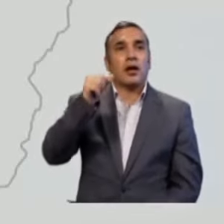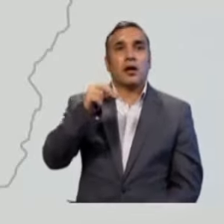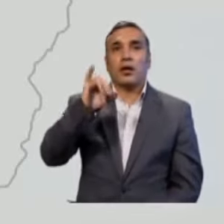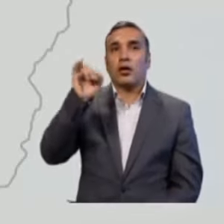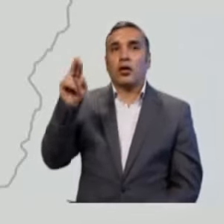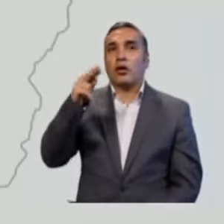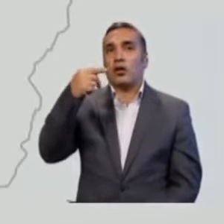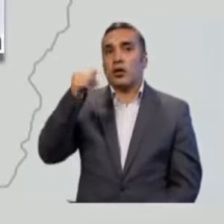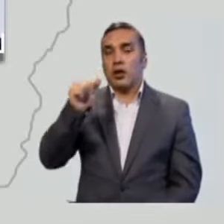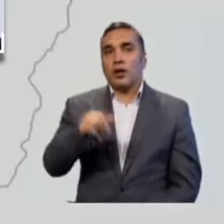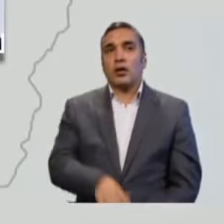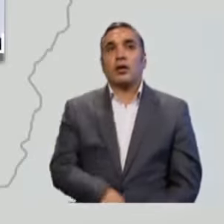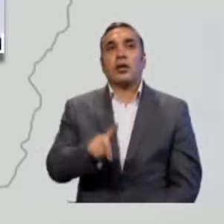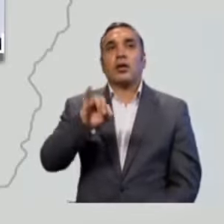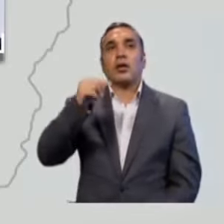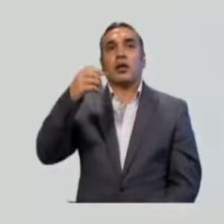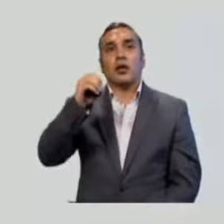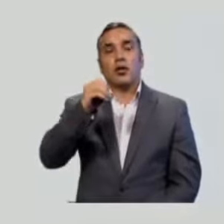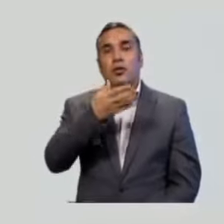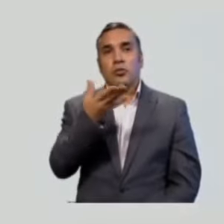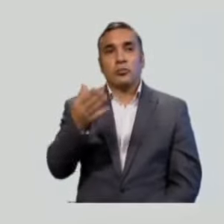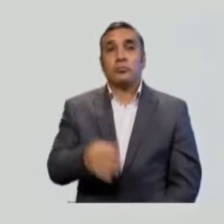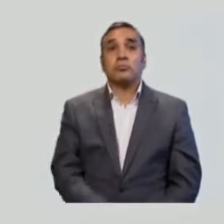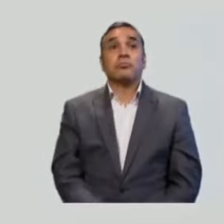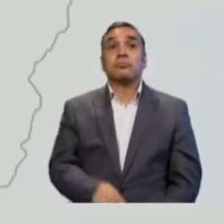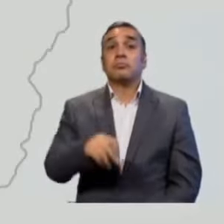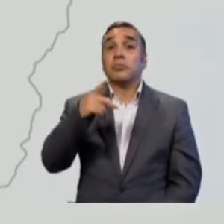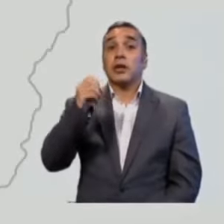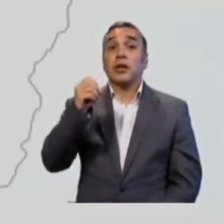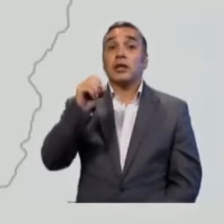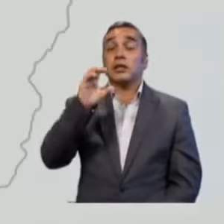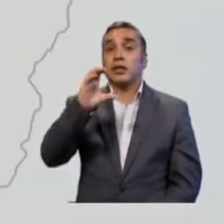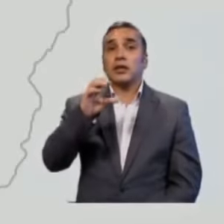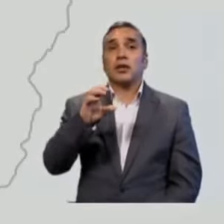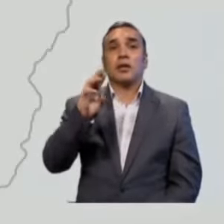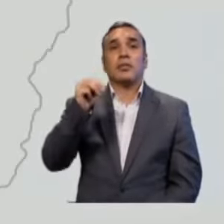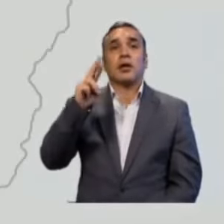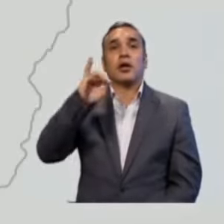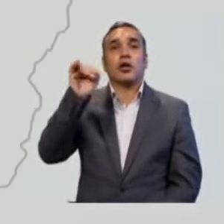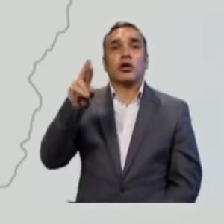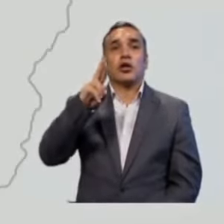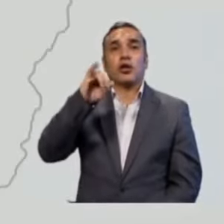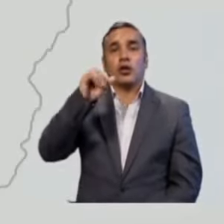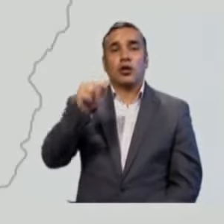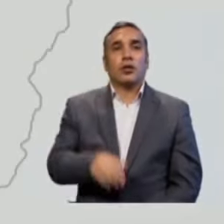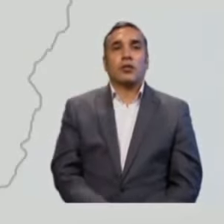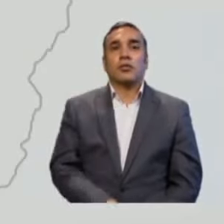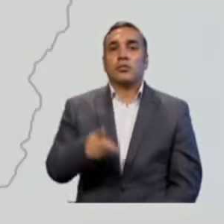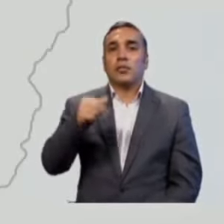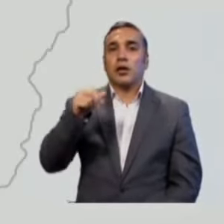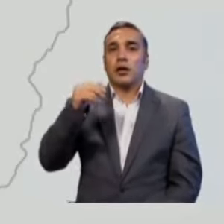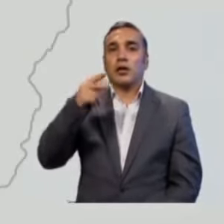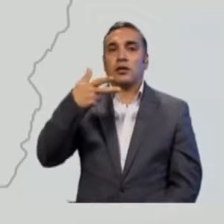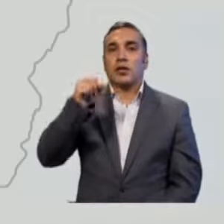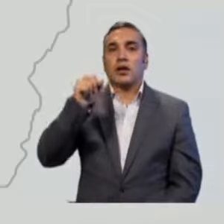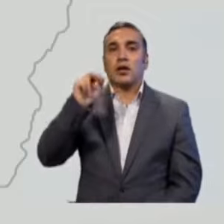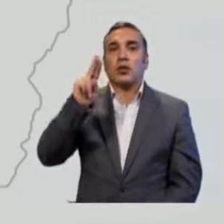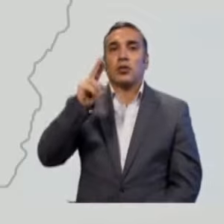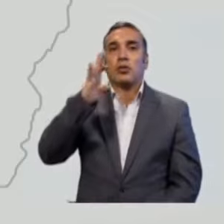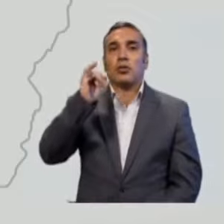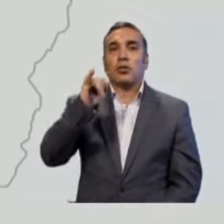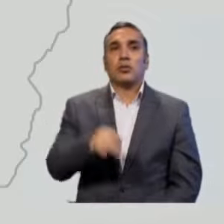Jorge Pinto y Diego Ordóñez. El Partido Social Cristiano a Marjorie Chávez y Pachakutik a Jessica Castillo,